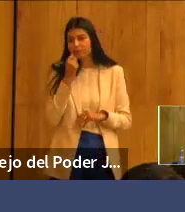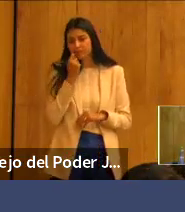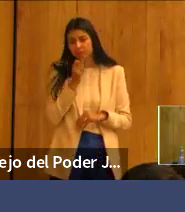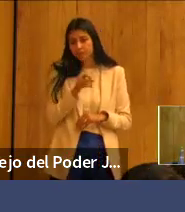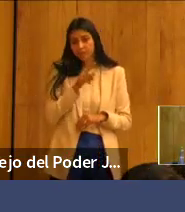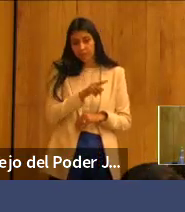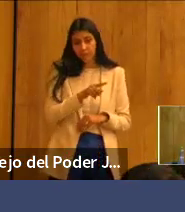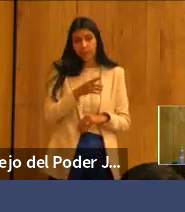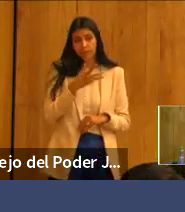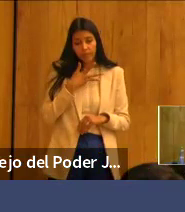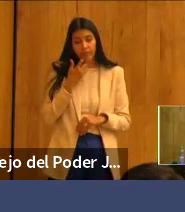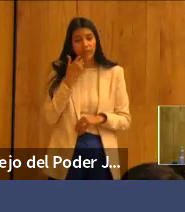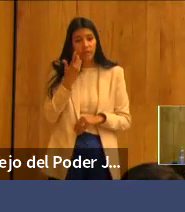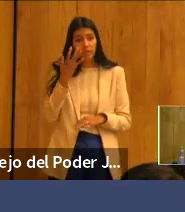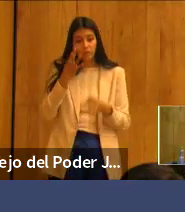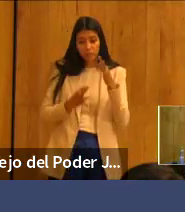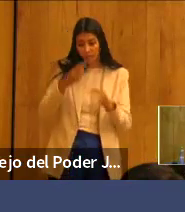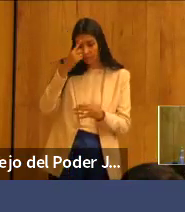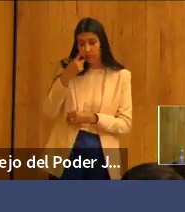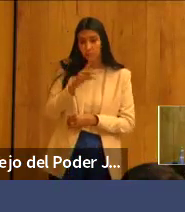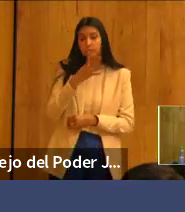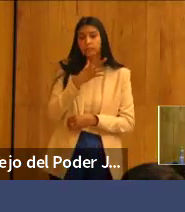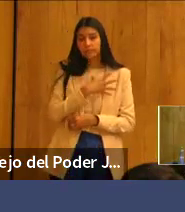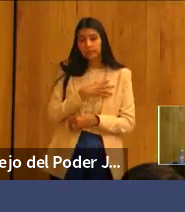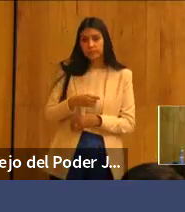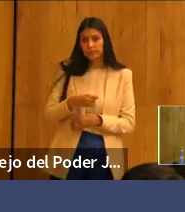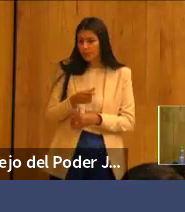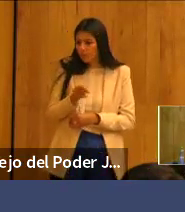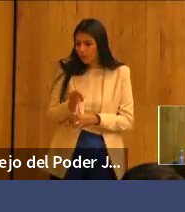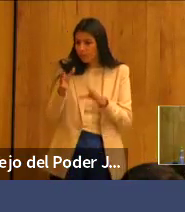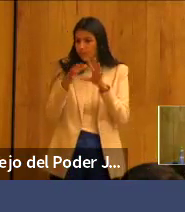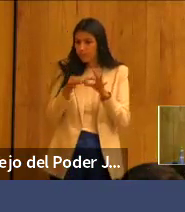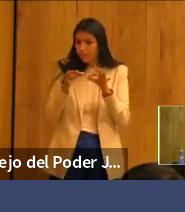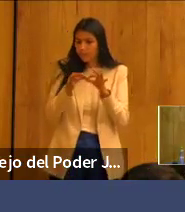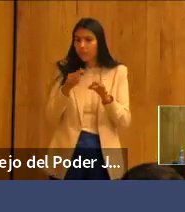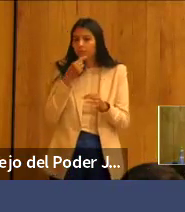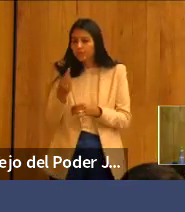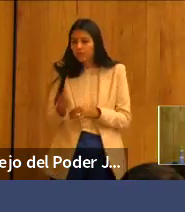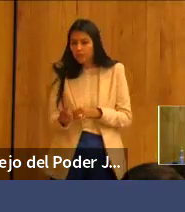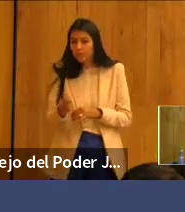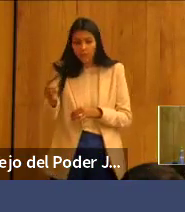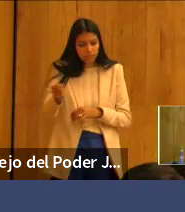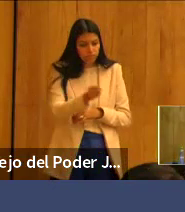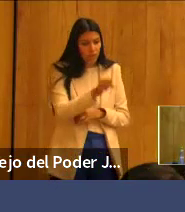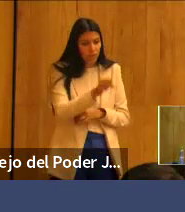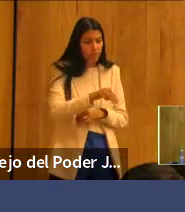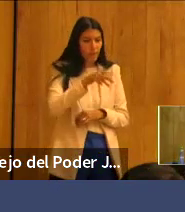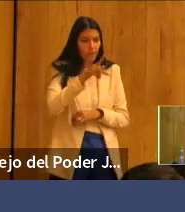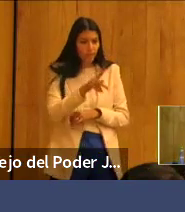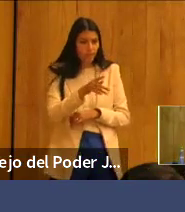quería justicia para su hija. Y narra exactamente como le dice la menor, pone a disposición del Ministerio Público el